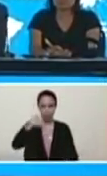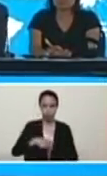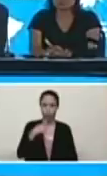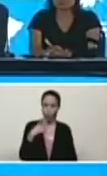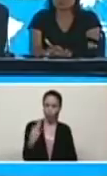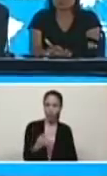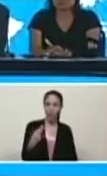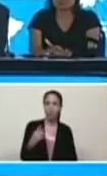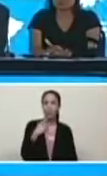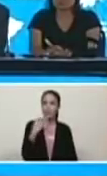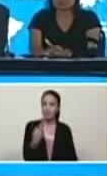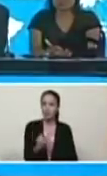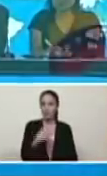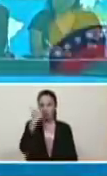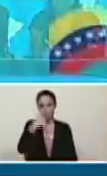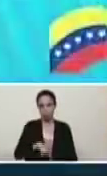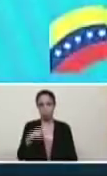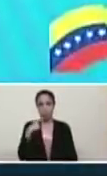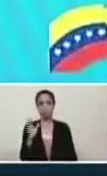del mundo.